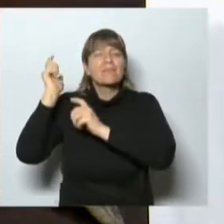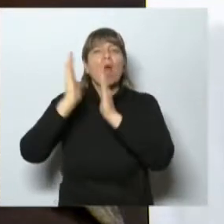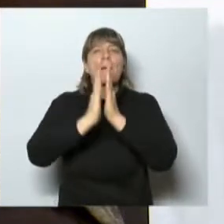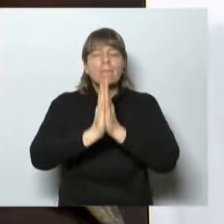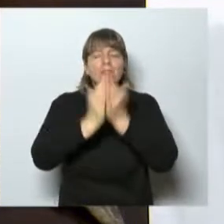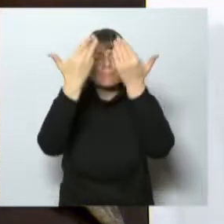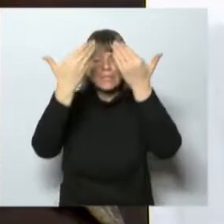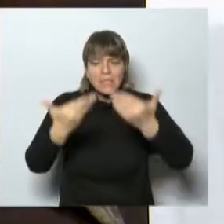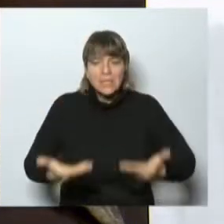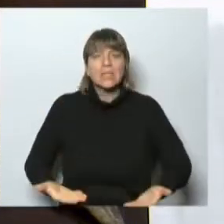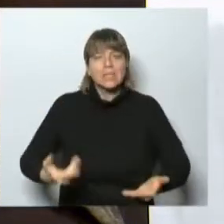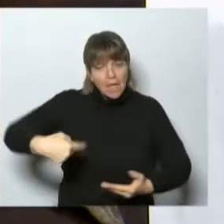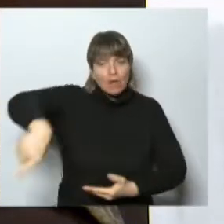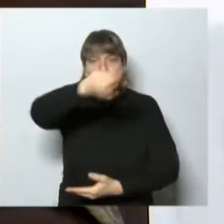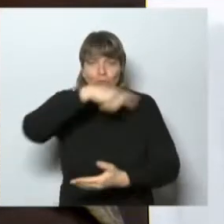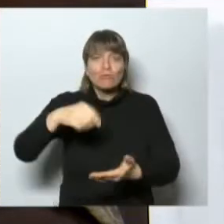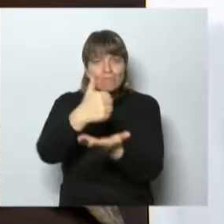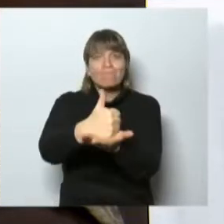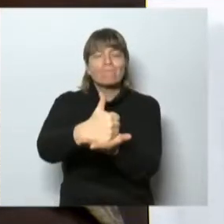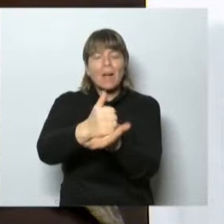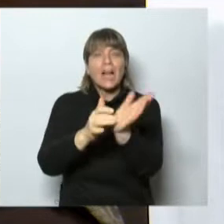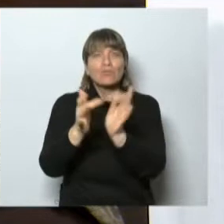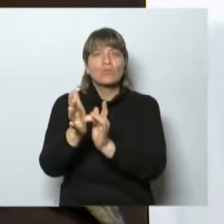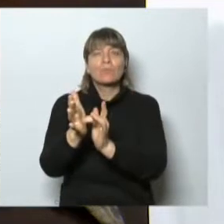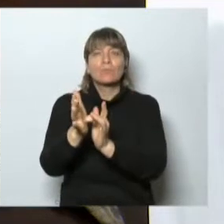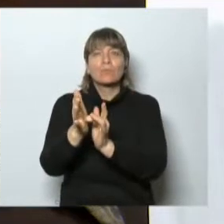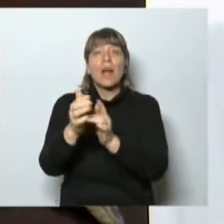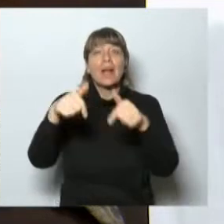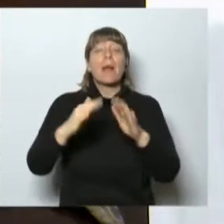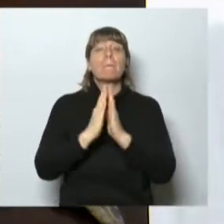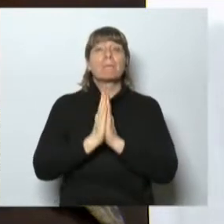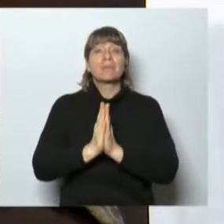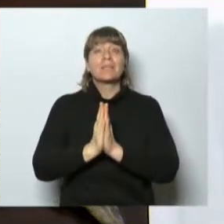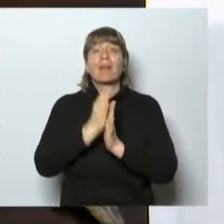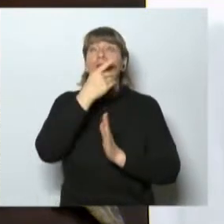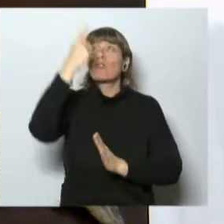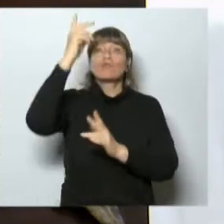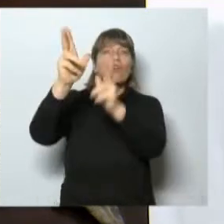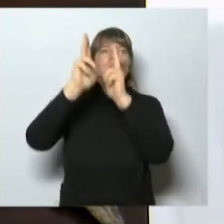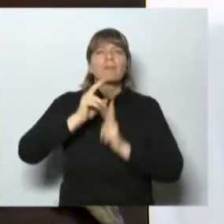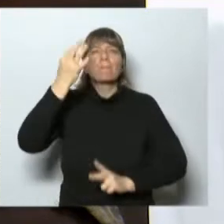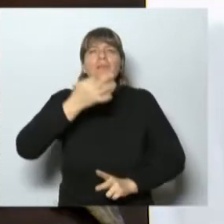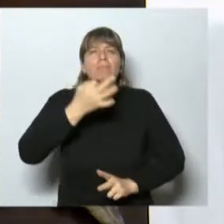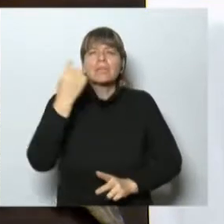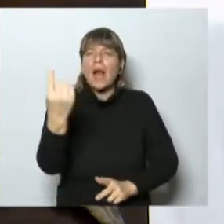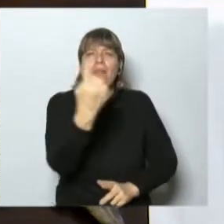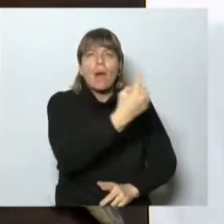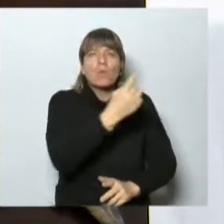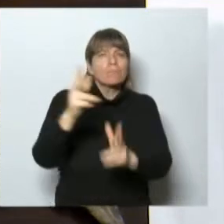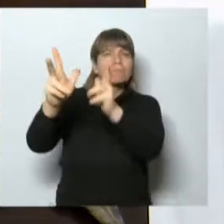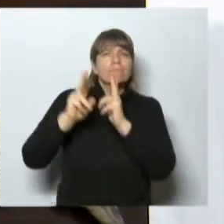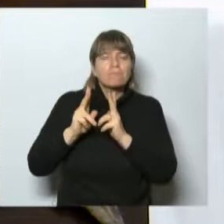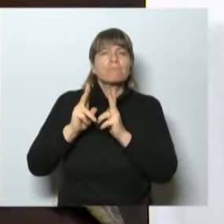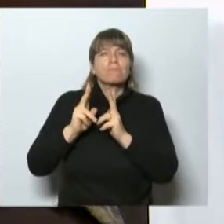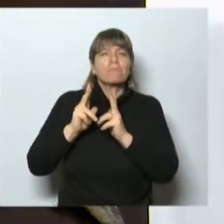su presencia en medio de nosotros. En la celebración litúrgica, Dios nos habla especialmente a cada uno de